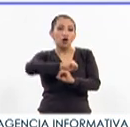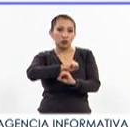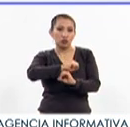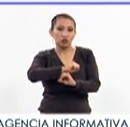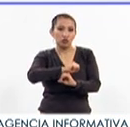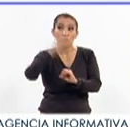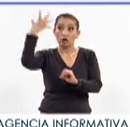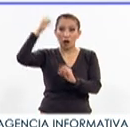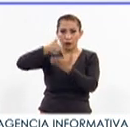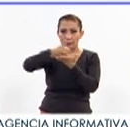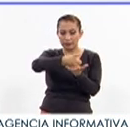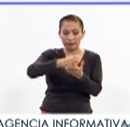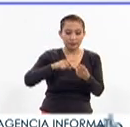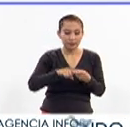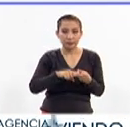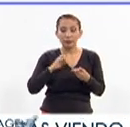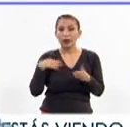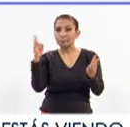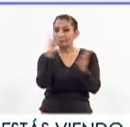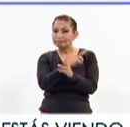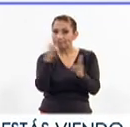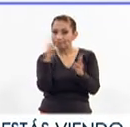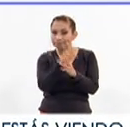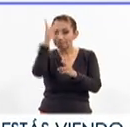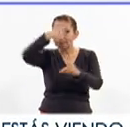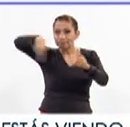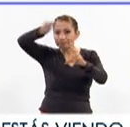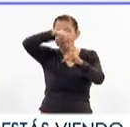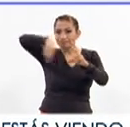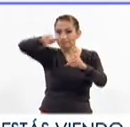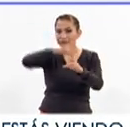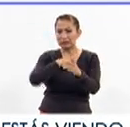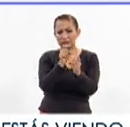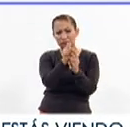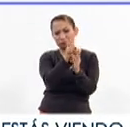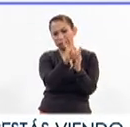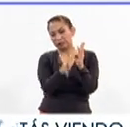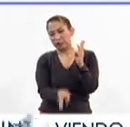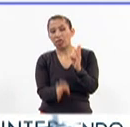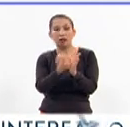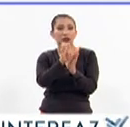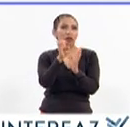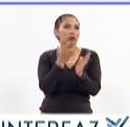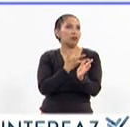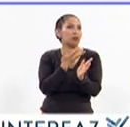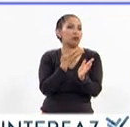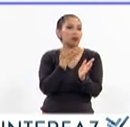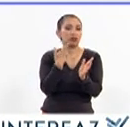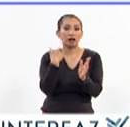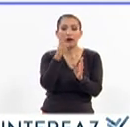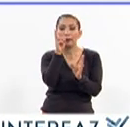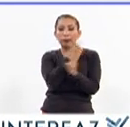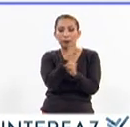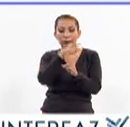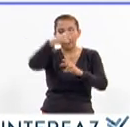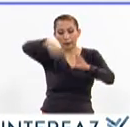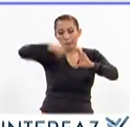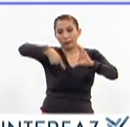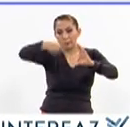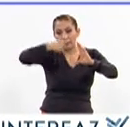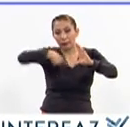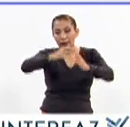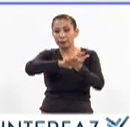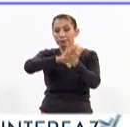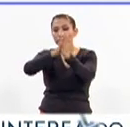energía solar. También está la eólica, y la eólica tiene vertientes diferentes. Tiene aquella que hace girar un generador y